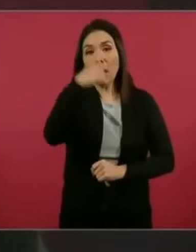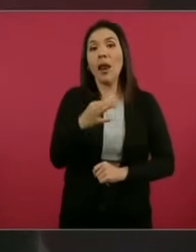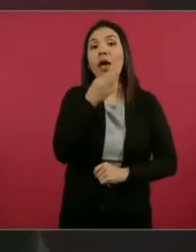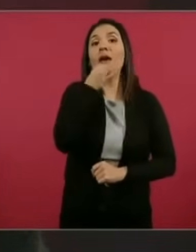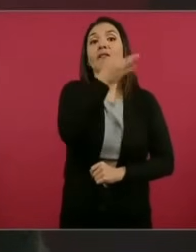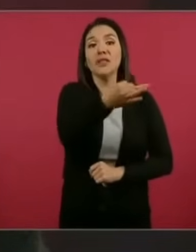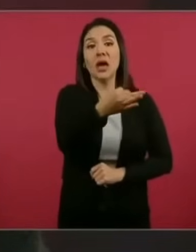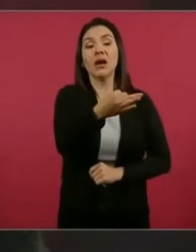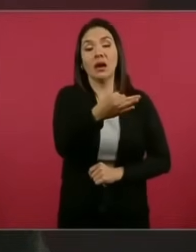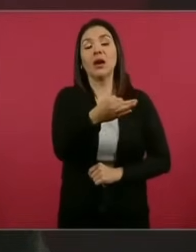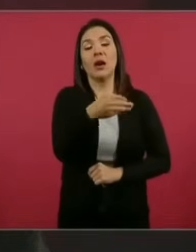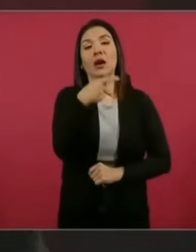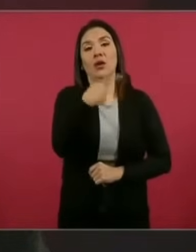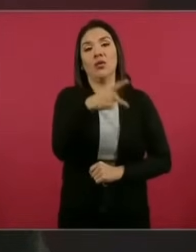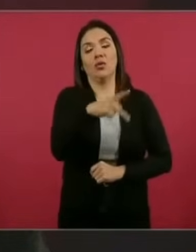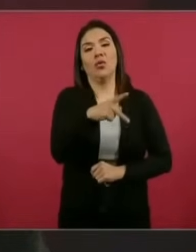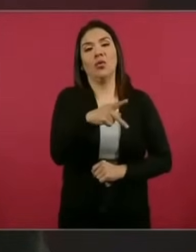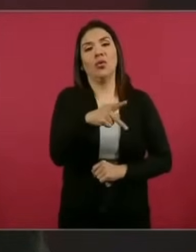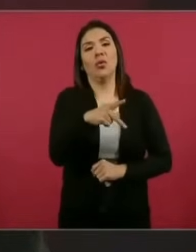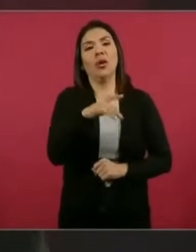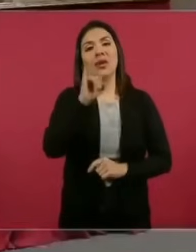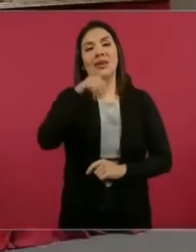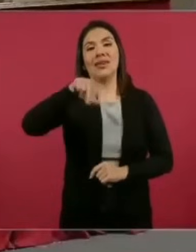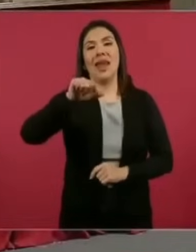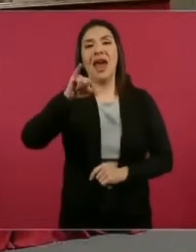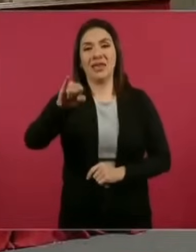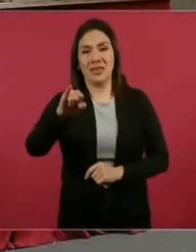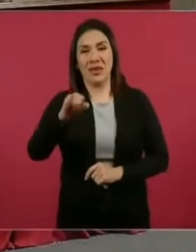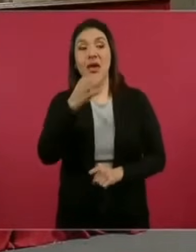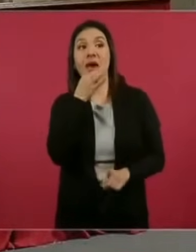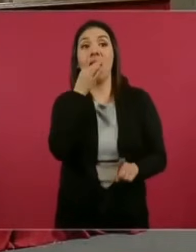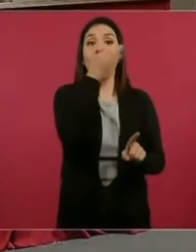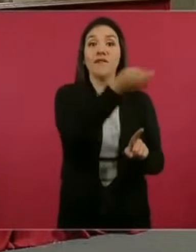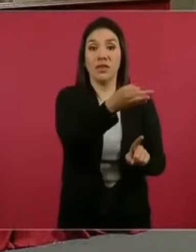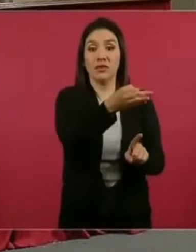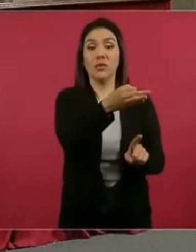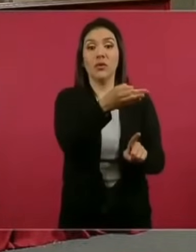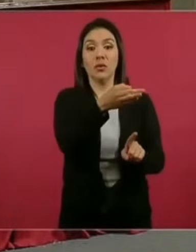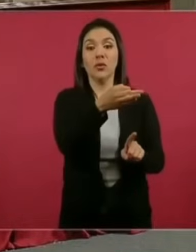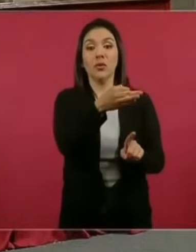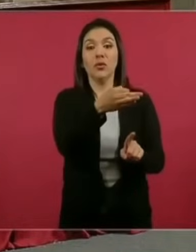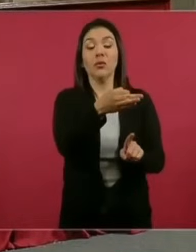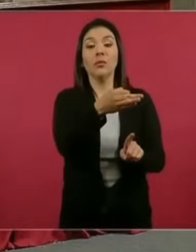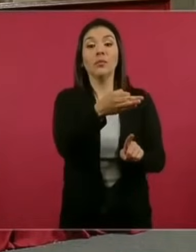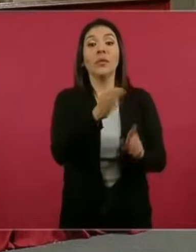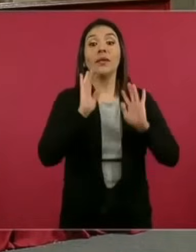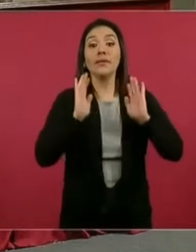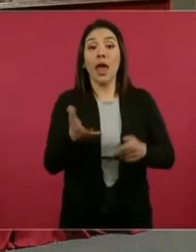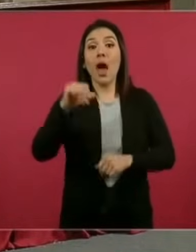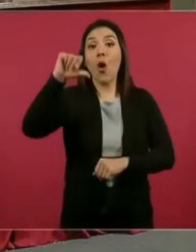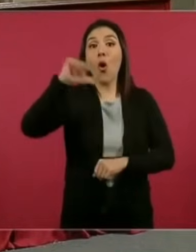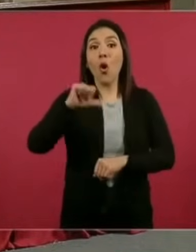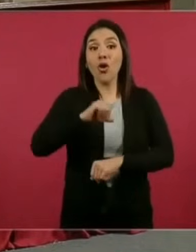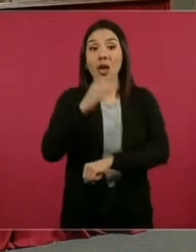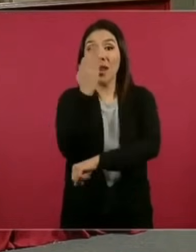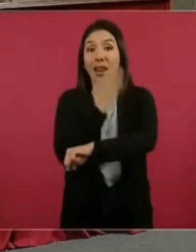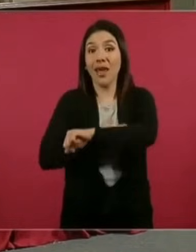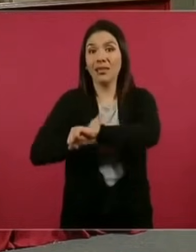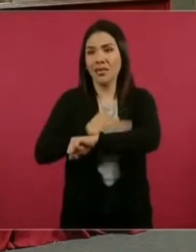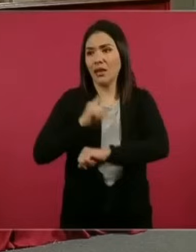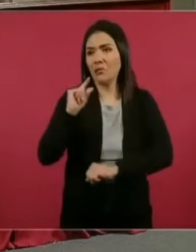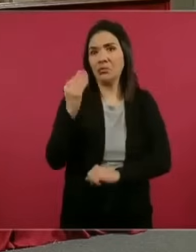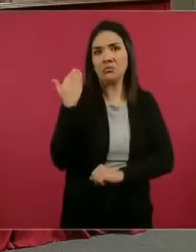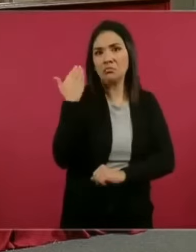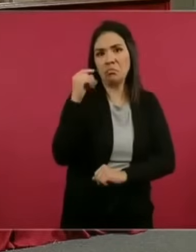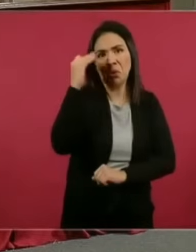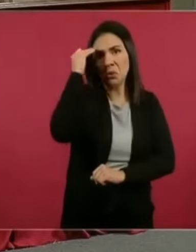Nacional de Acceso a la Información y Transparencia, al INAI, de tal manera que hoy por la tarde, hace